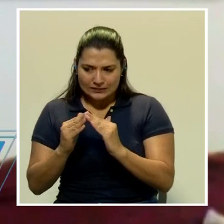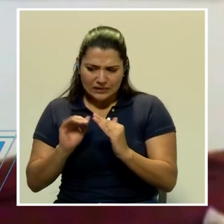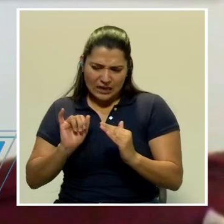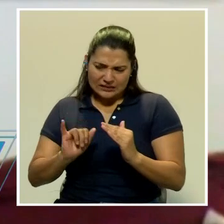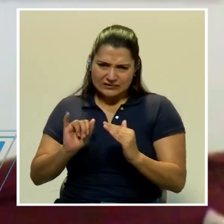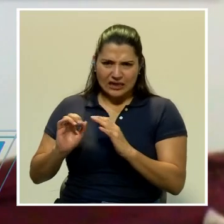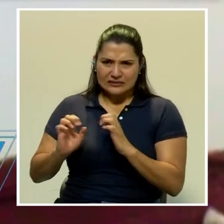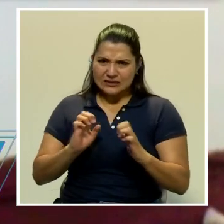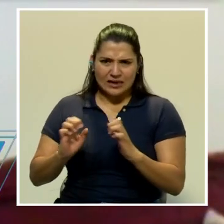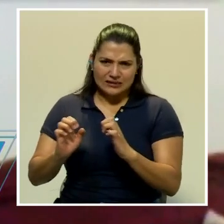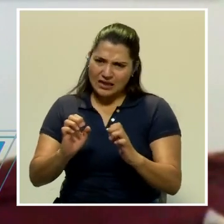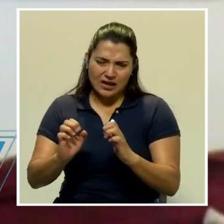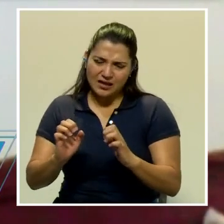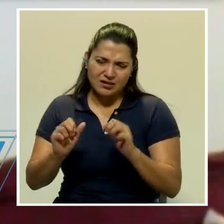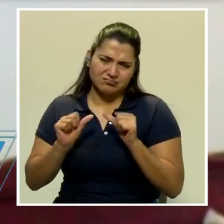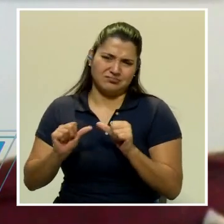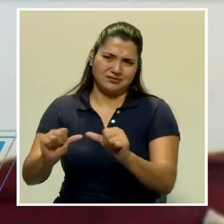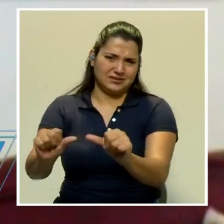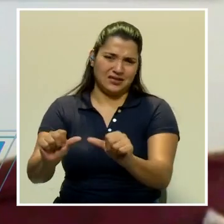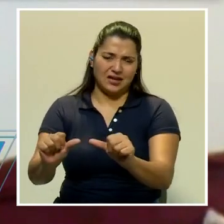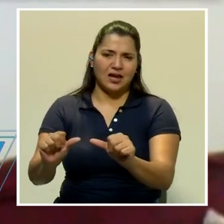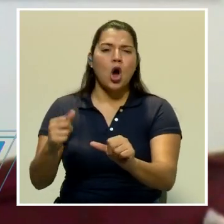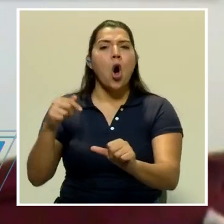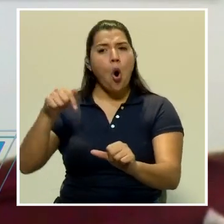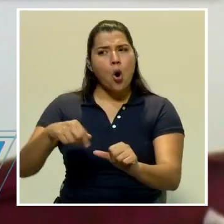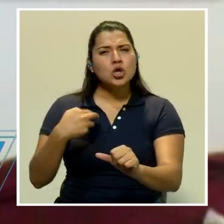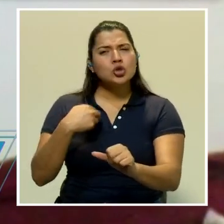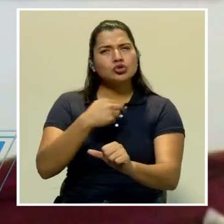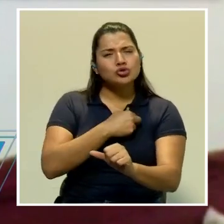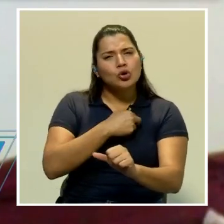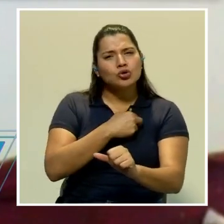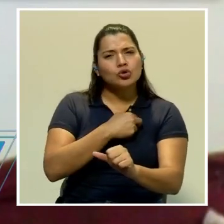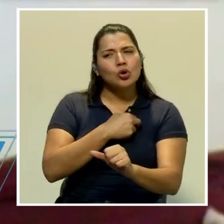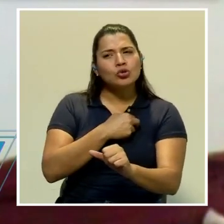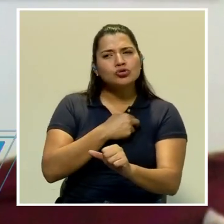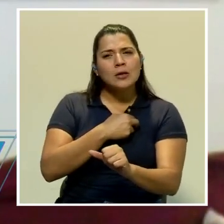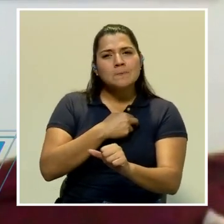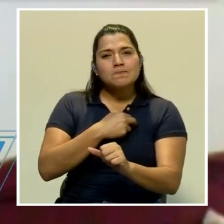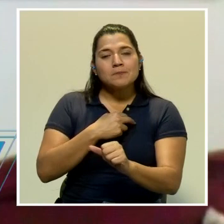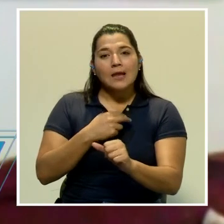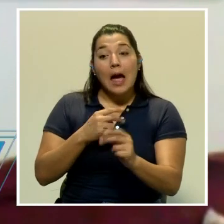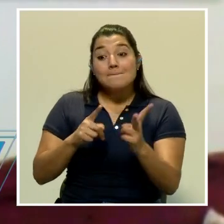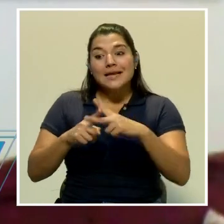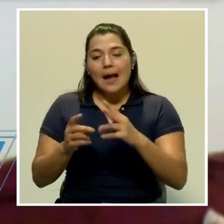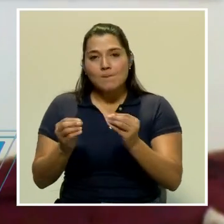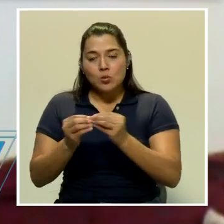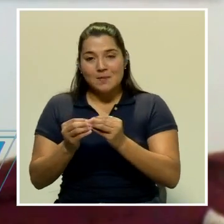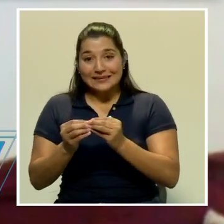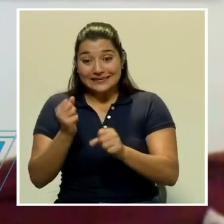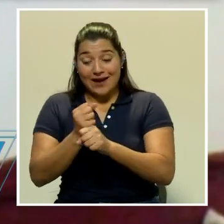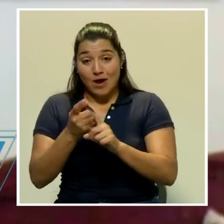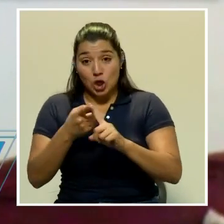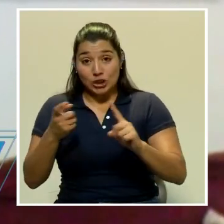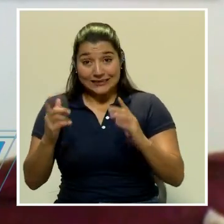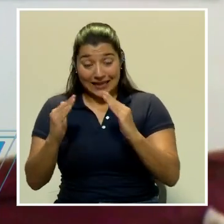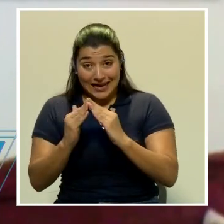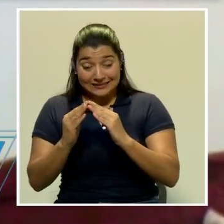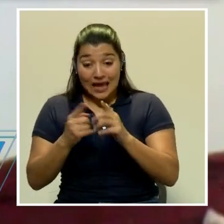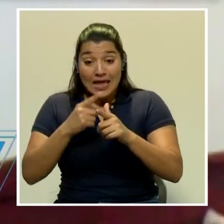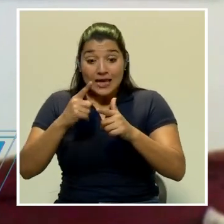estrategia que llegó para quedarse. Hoy estamos valorando más el tema del teletrabajo. Desde el país y en general